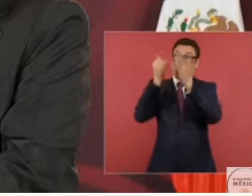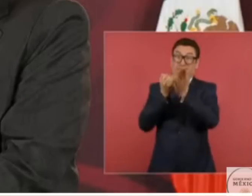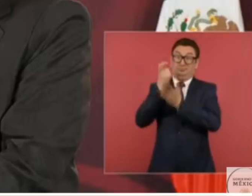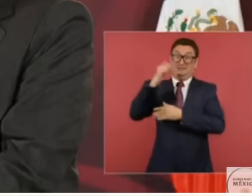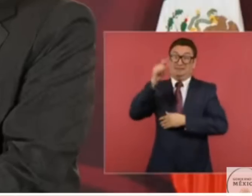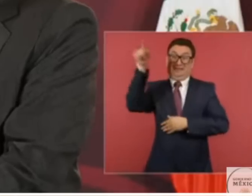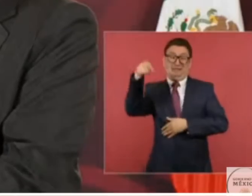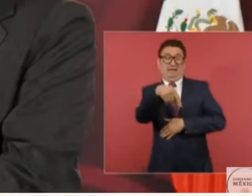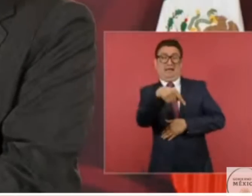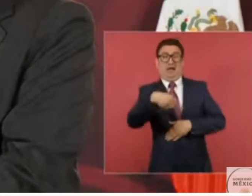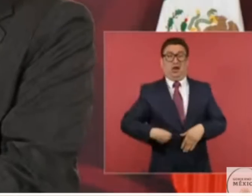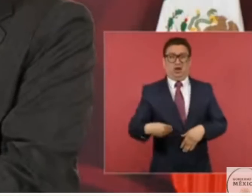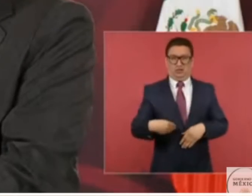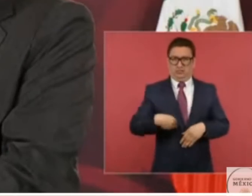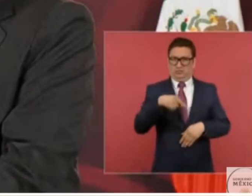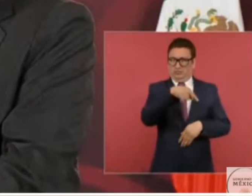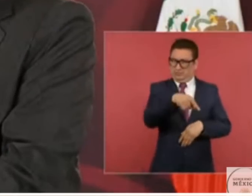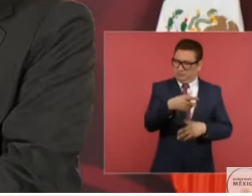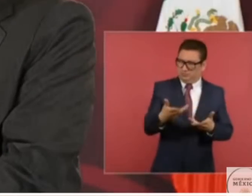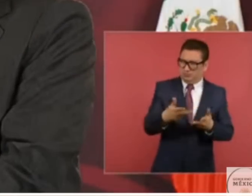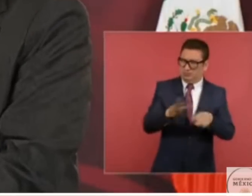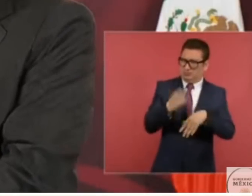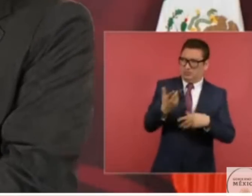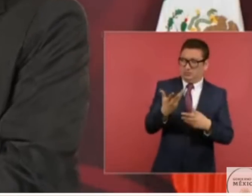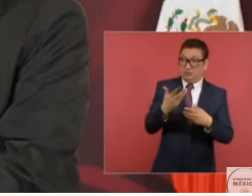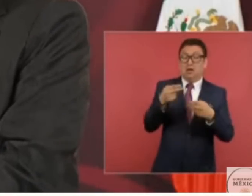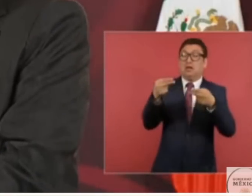porque la economía formal no funcionaba.